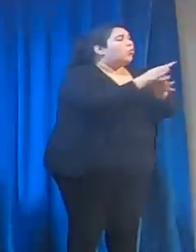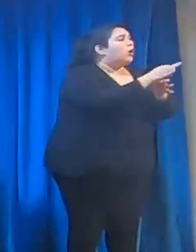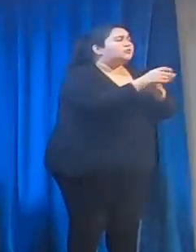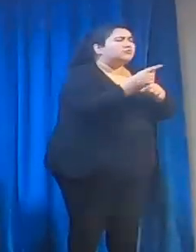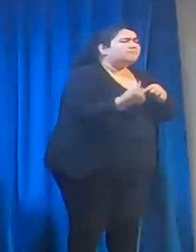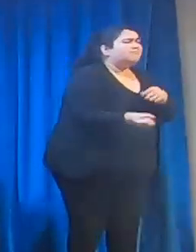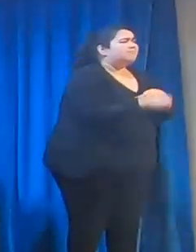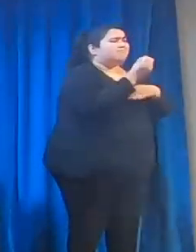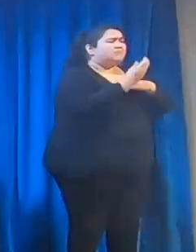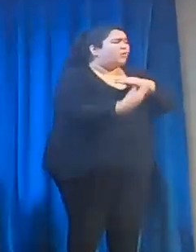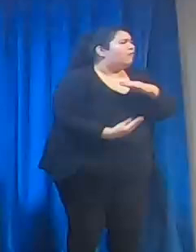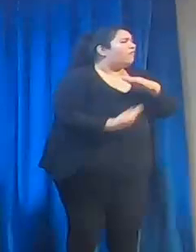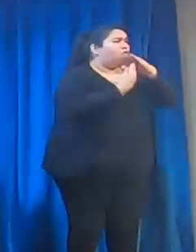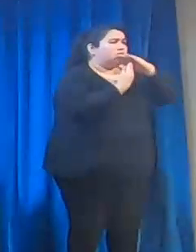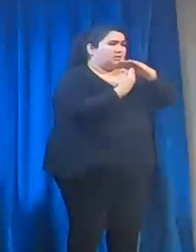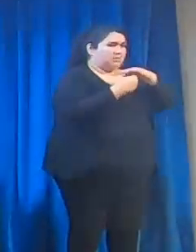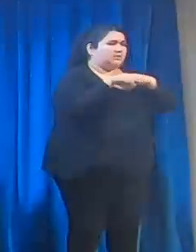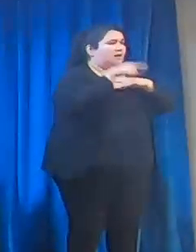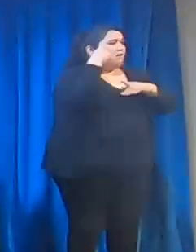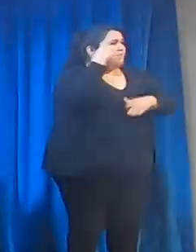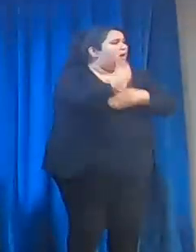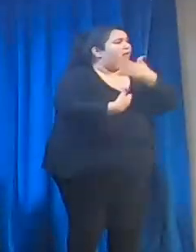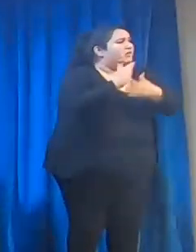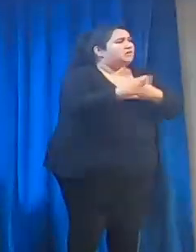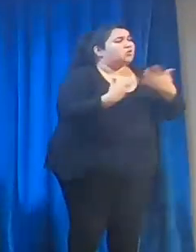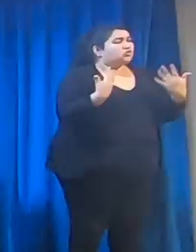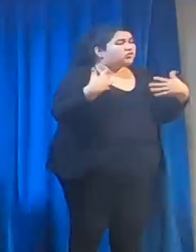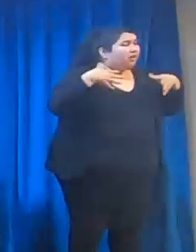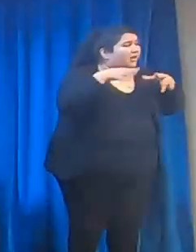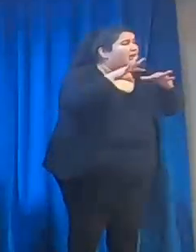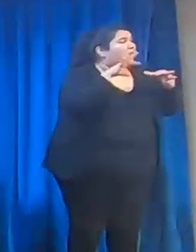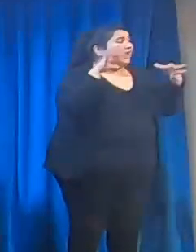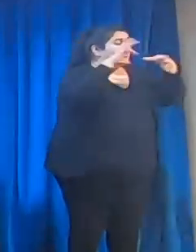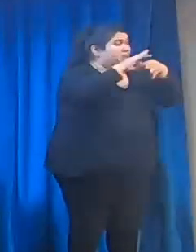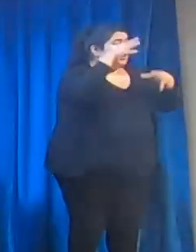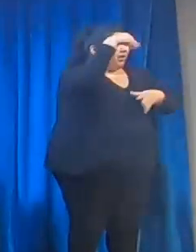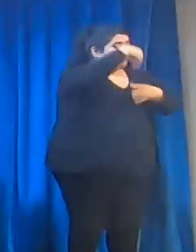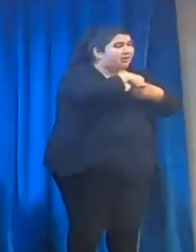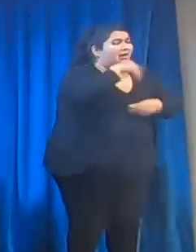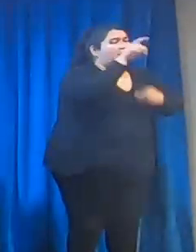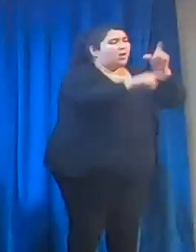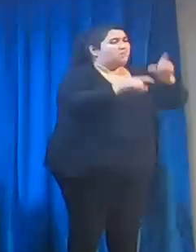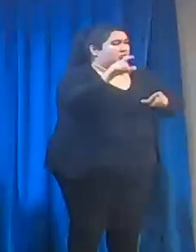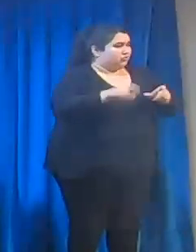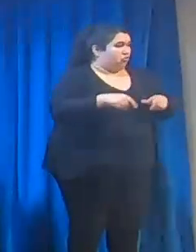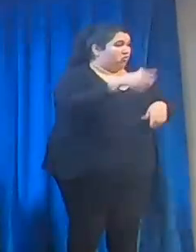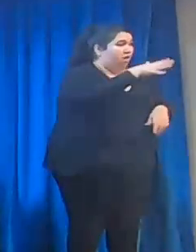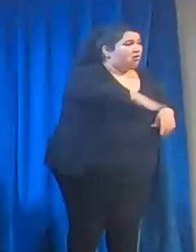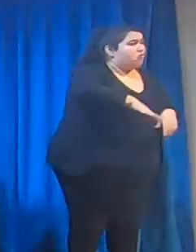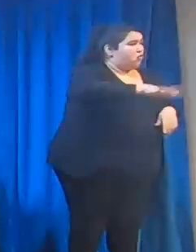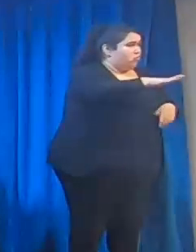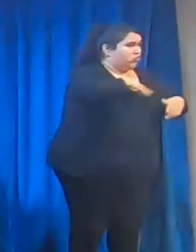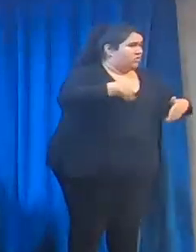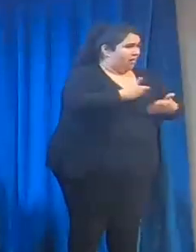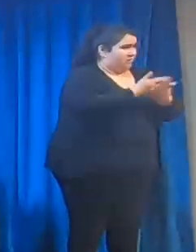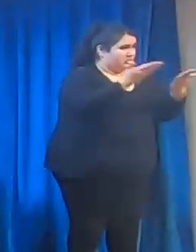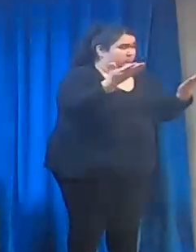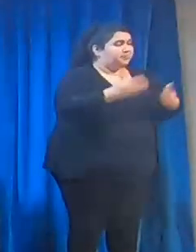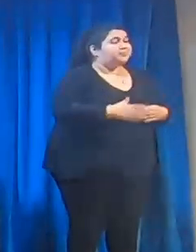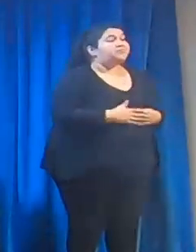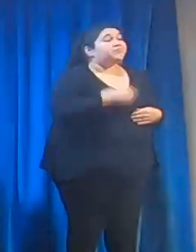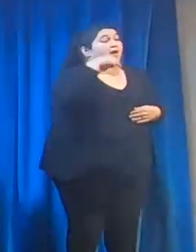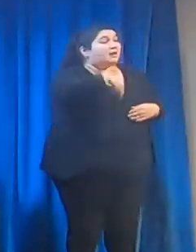pilar fundamental para el desarrollo integral de las personas y de nuestra comunidad. En el